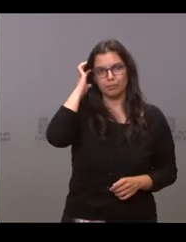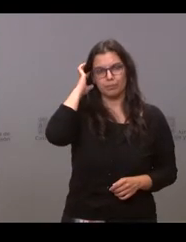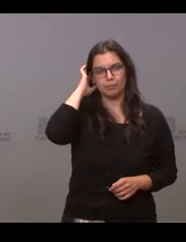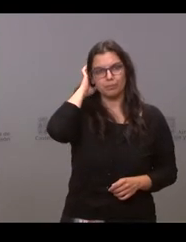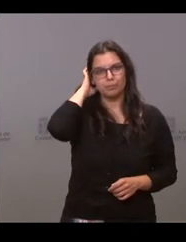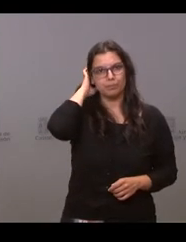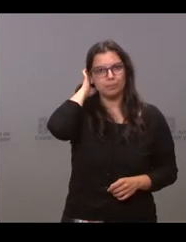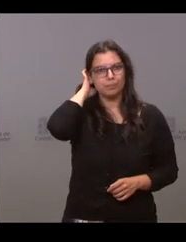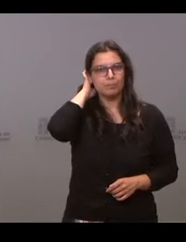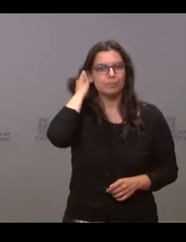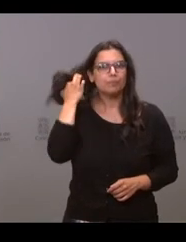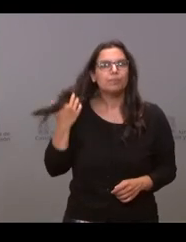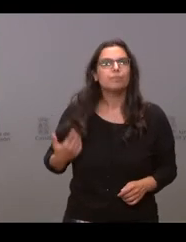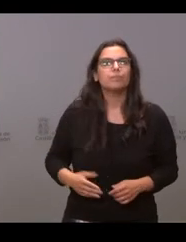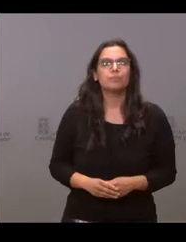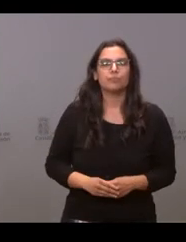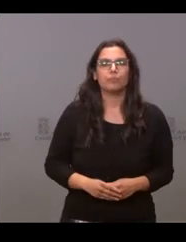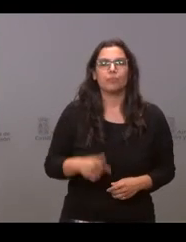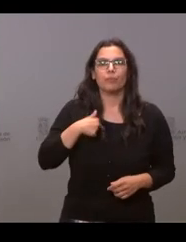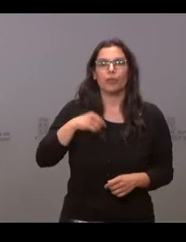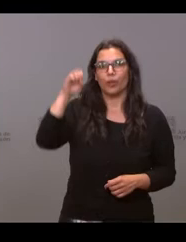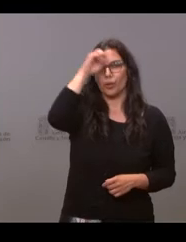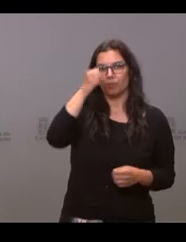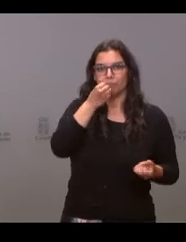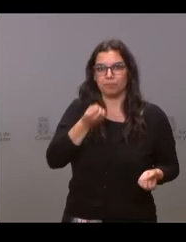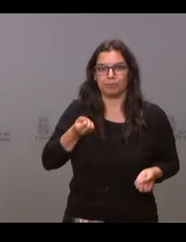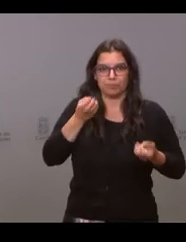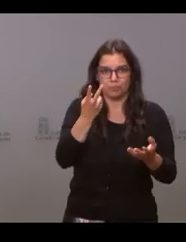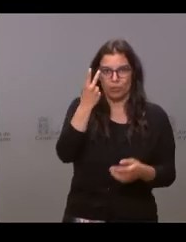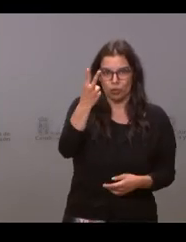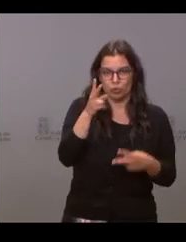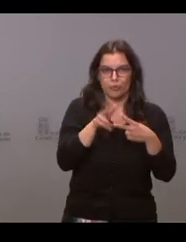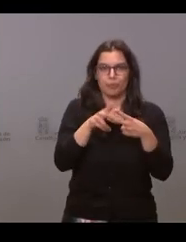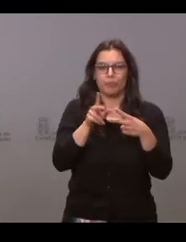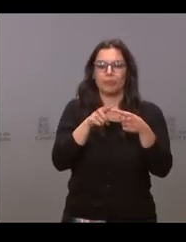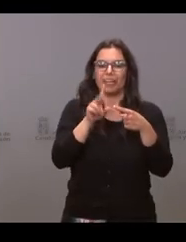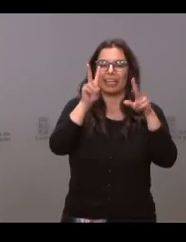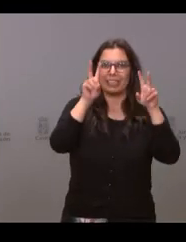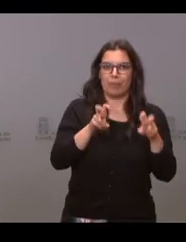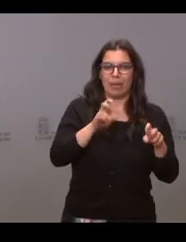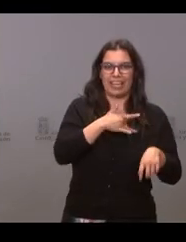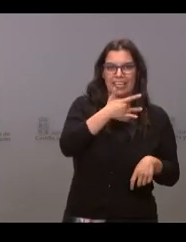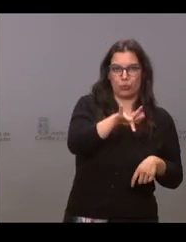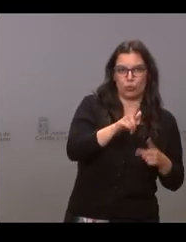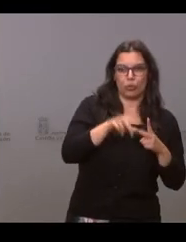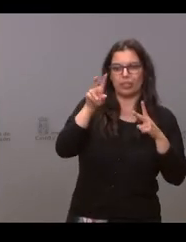yo voy a hacer dos reflexiones sobre los indultos detrás sobre las turbulencias